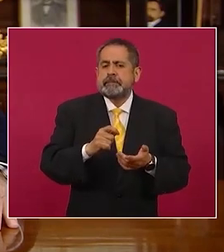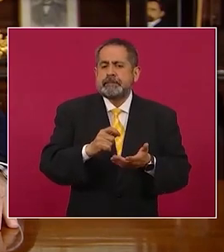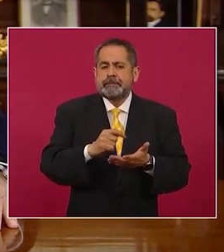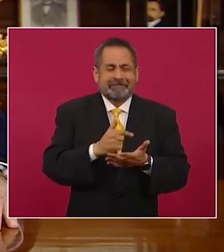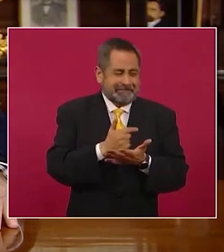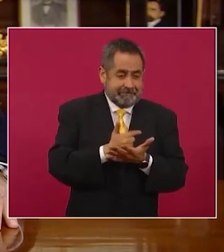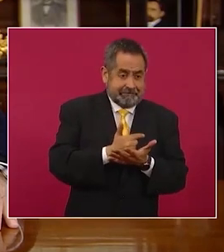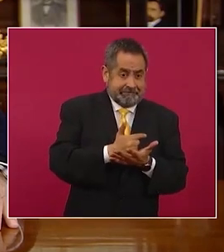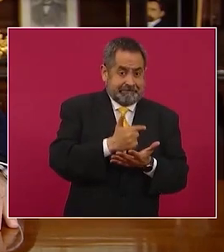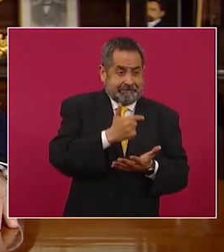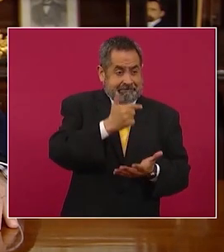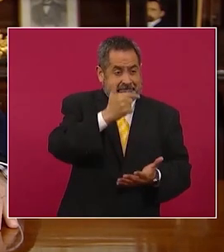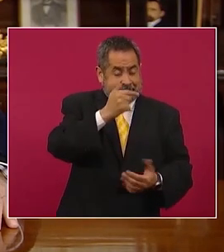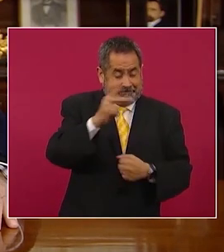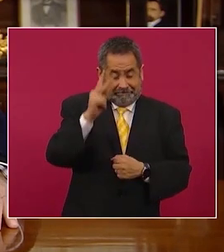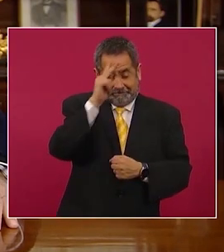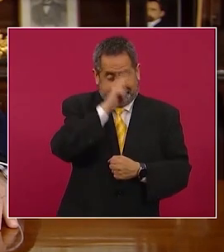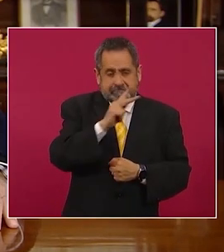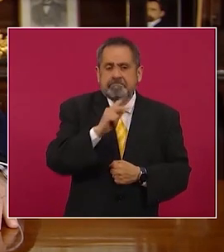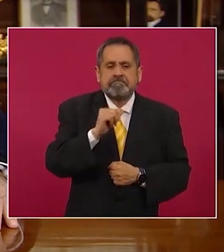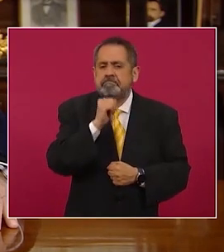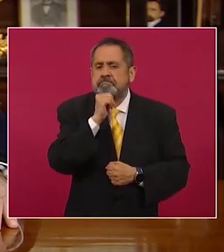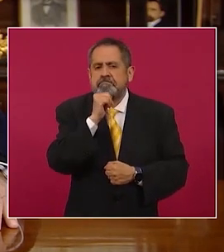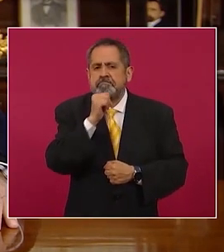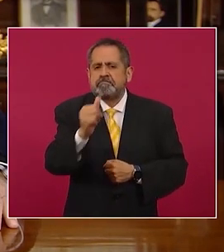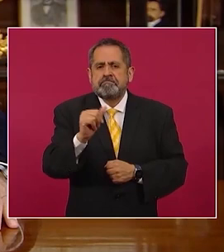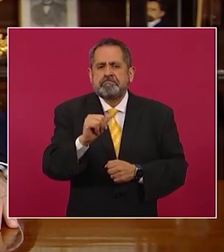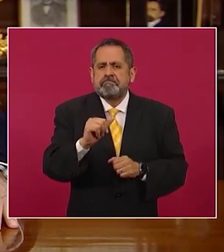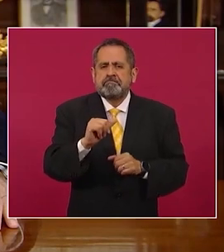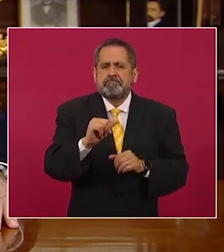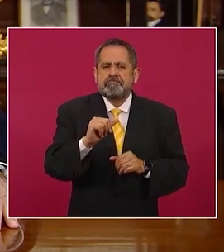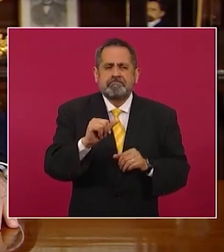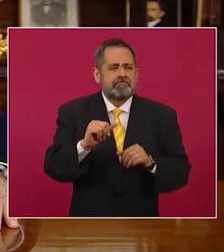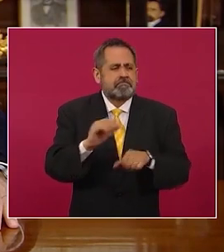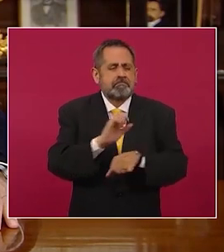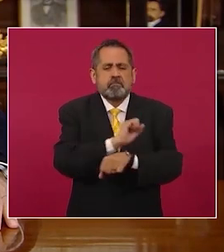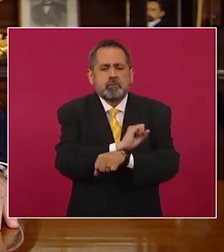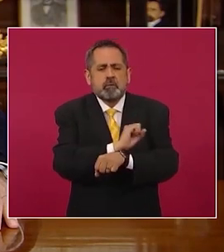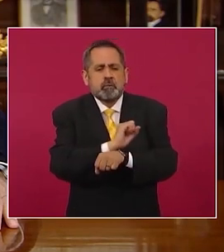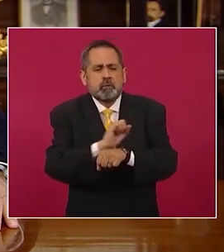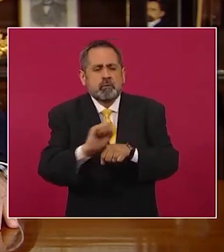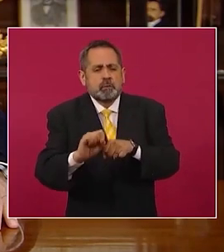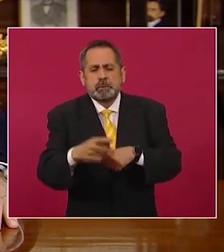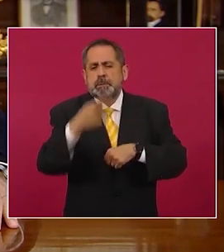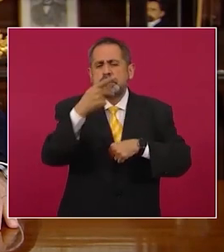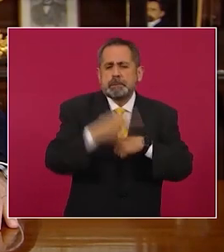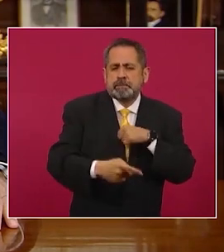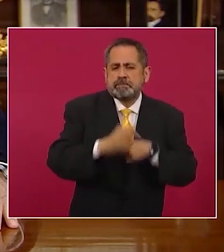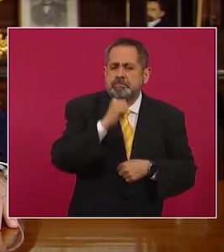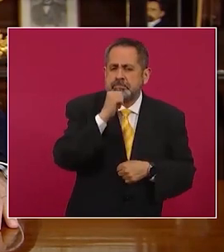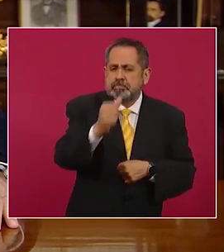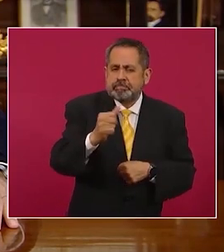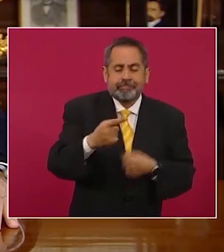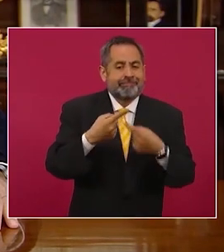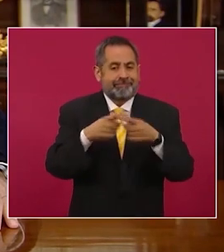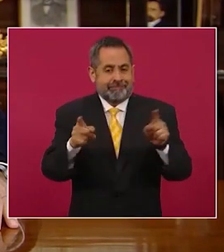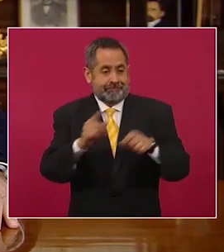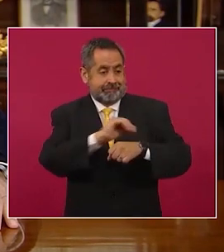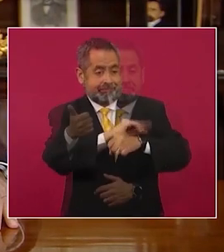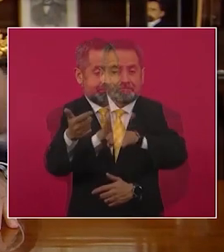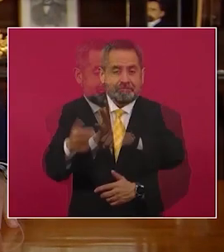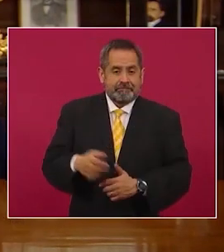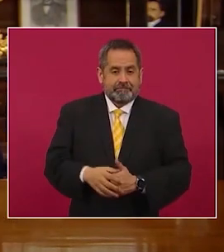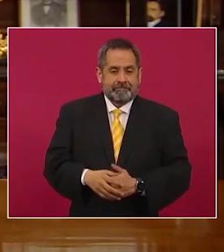el nivel, el grado de peligro que la variante